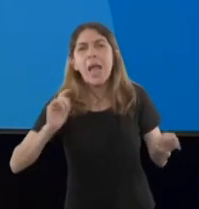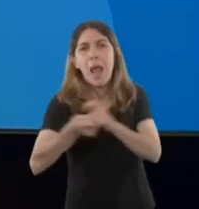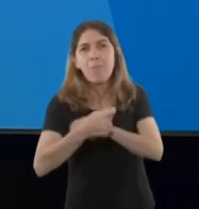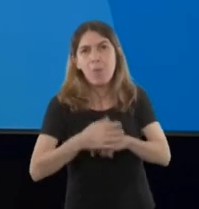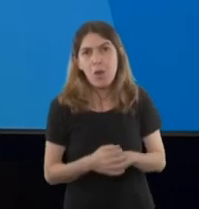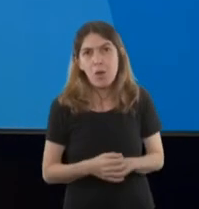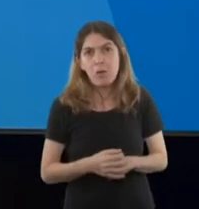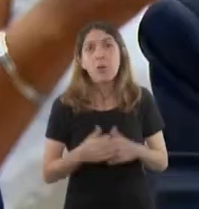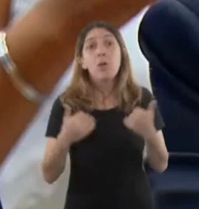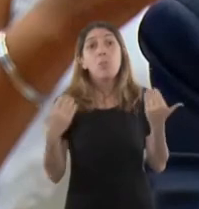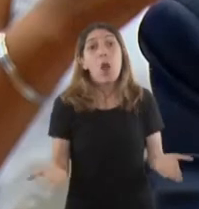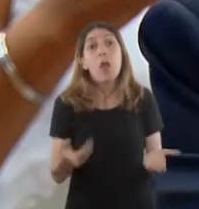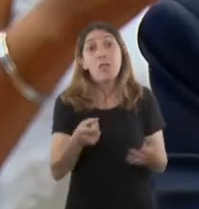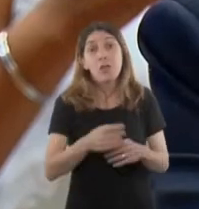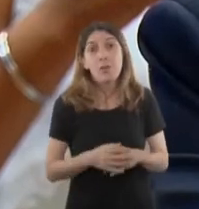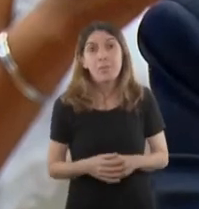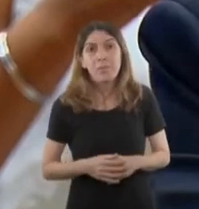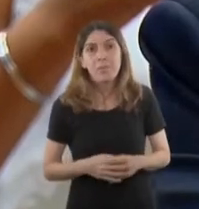y efectivamente